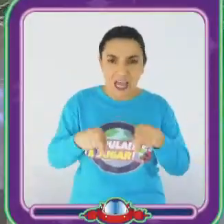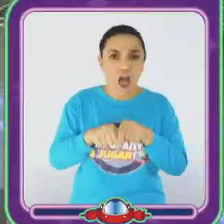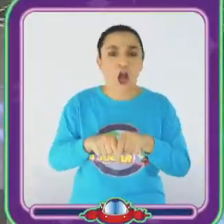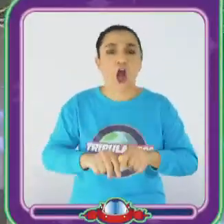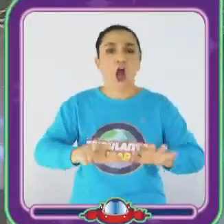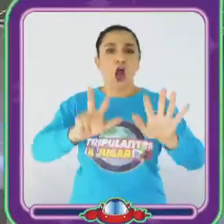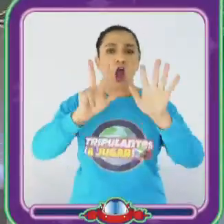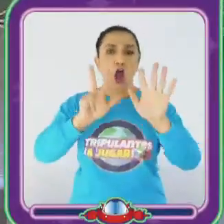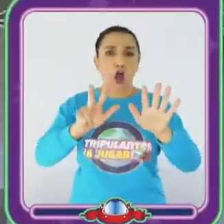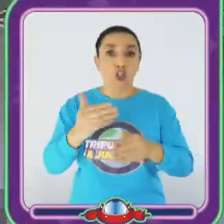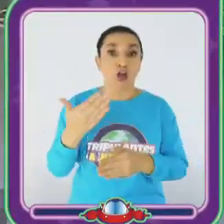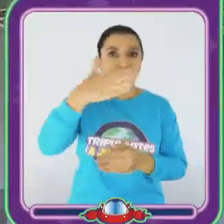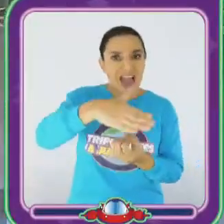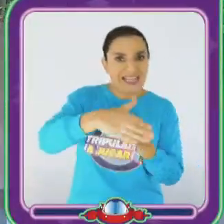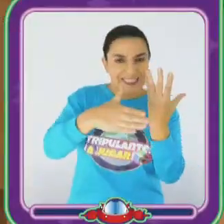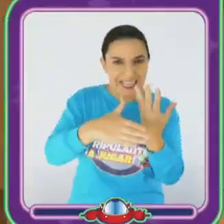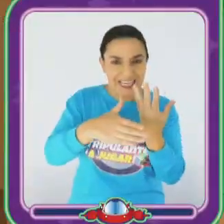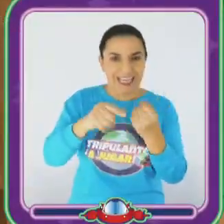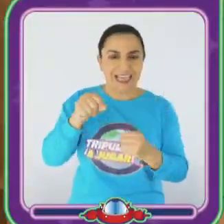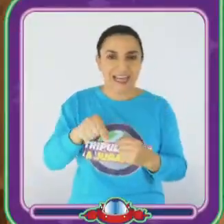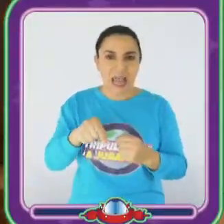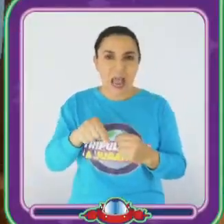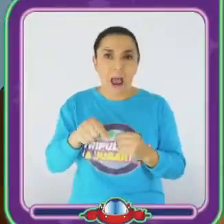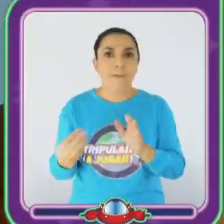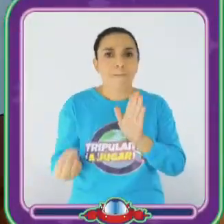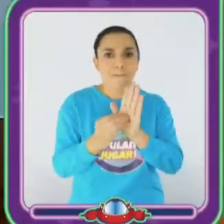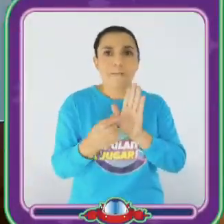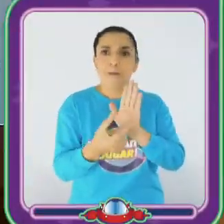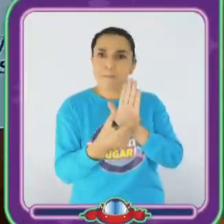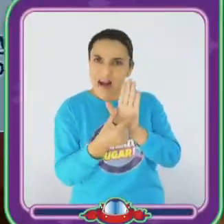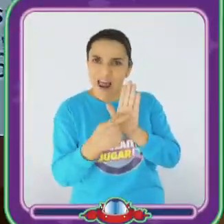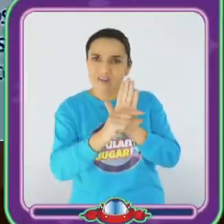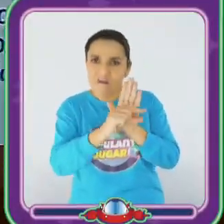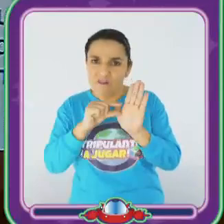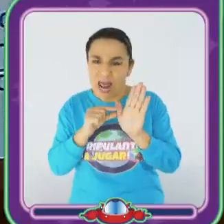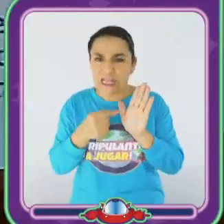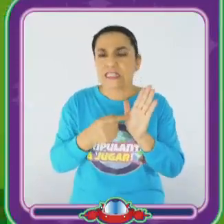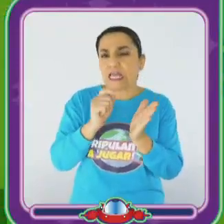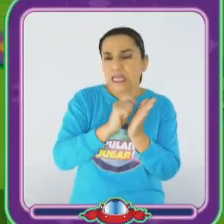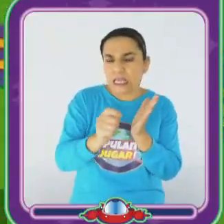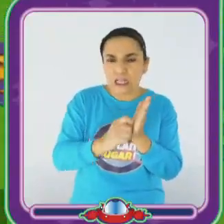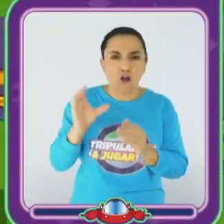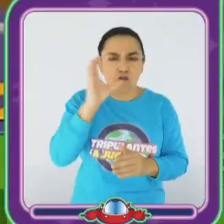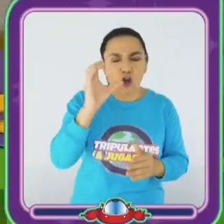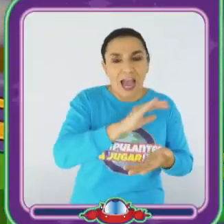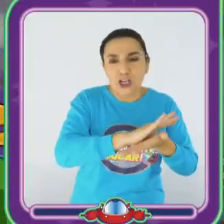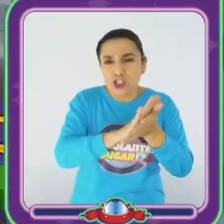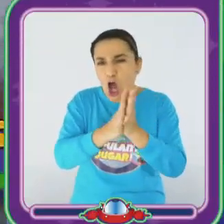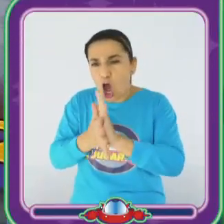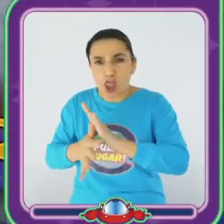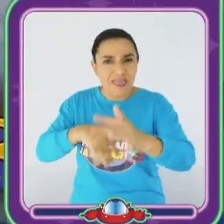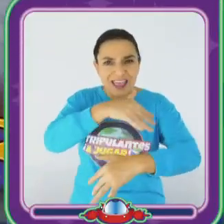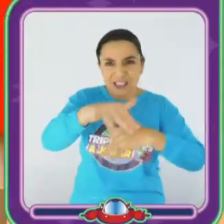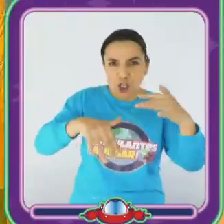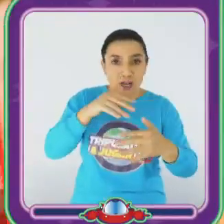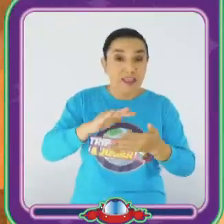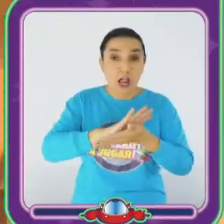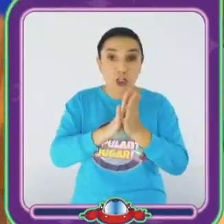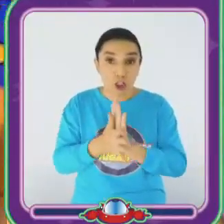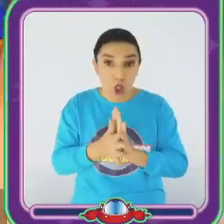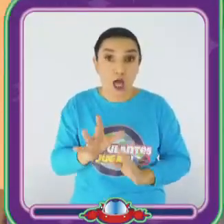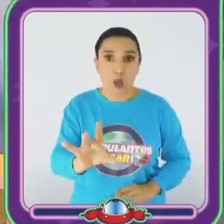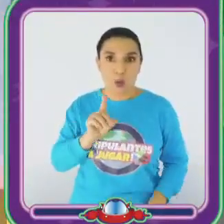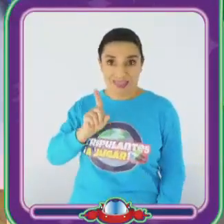estación, tripulación, hay 8 ballenas que tienen palabras o frases escritas. Deben buscar por todos lados, tienen que desordenar todo.